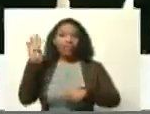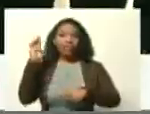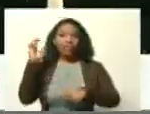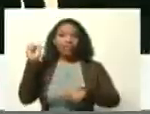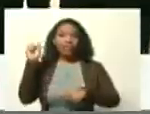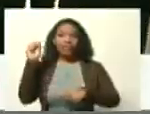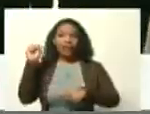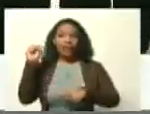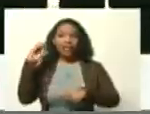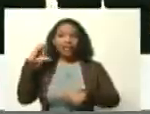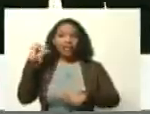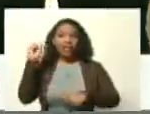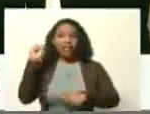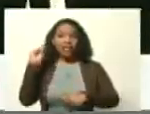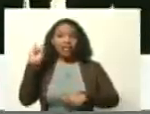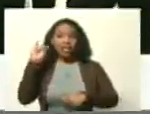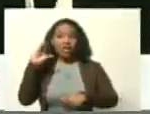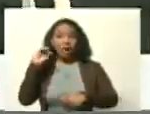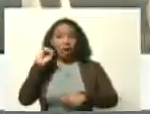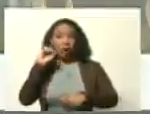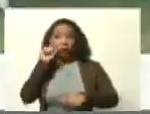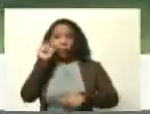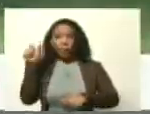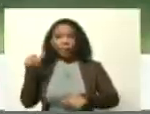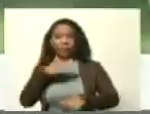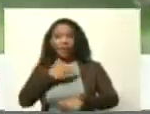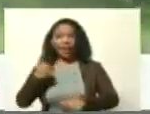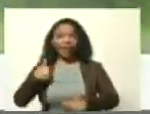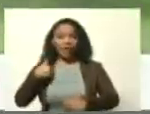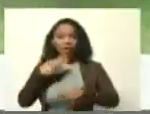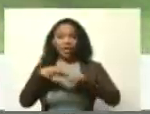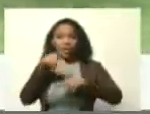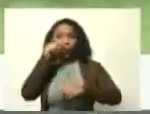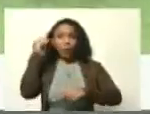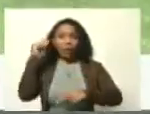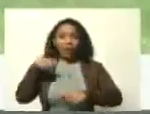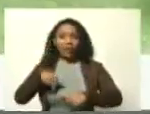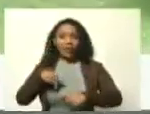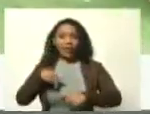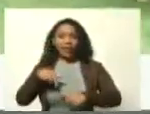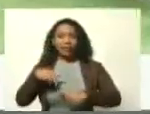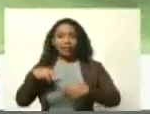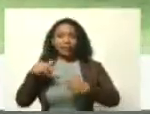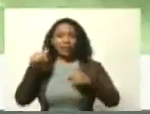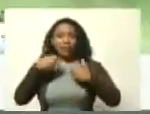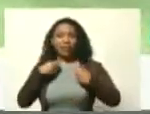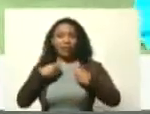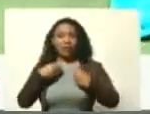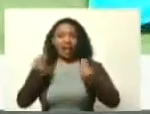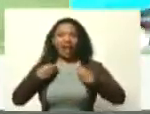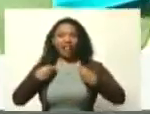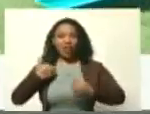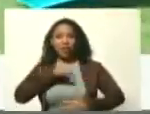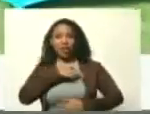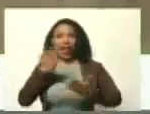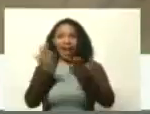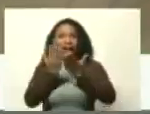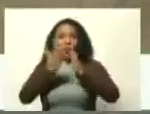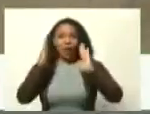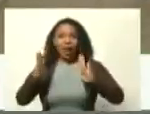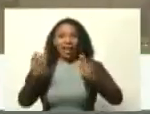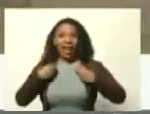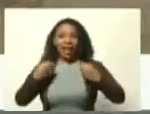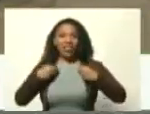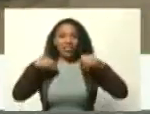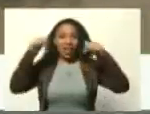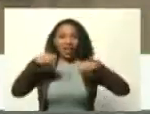voy, queridos niños y niñas de Simón Bolívar y de Francisco Pimentel. ¡Que viva nuestra escuela! ¡Que viva la